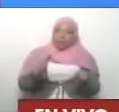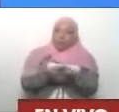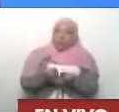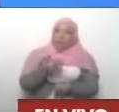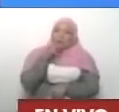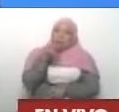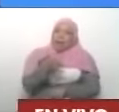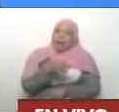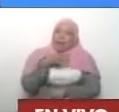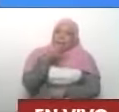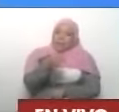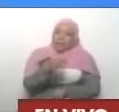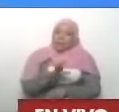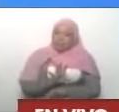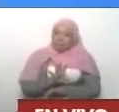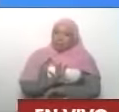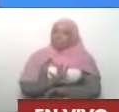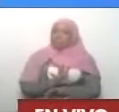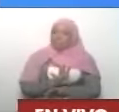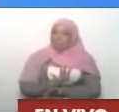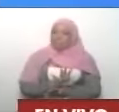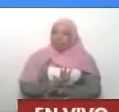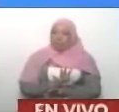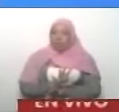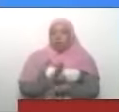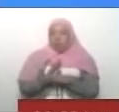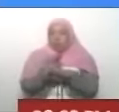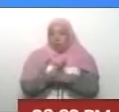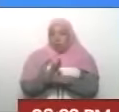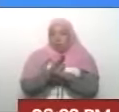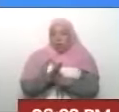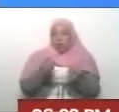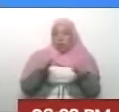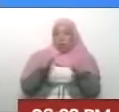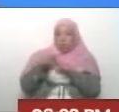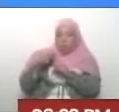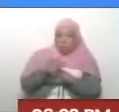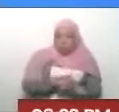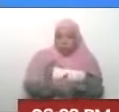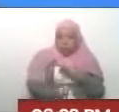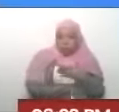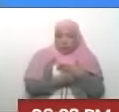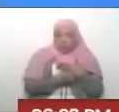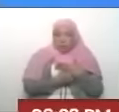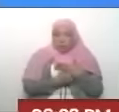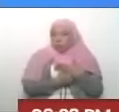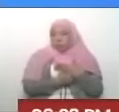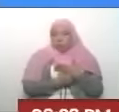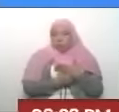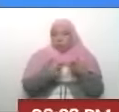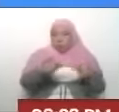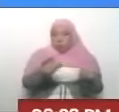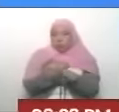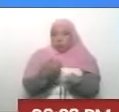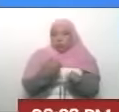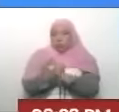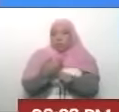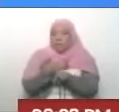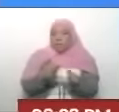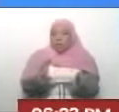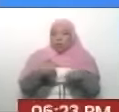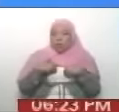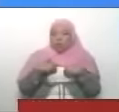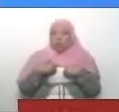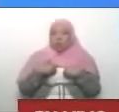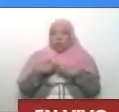siempre. Quizás tratan ahora de cuidar los métodos brutales. Ya no son los métodos brutales, pero a veces son